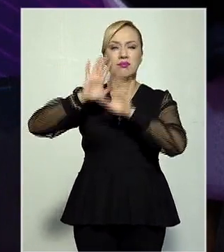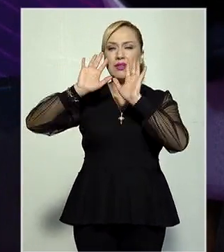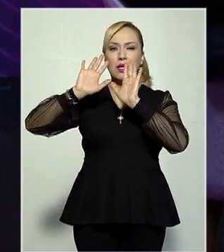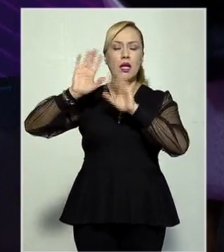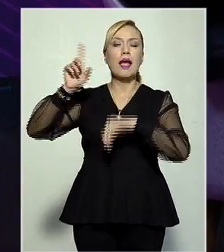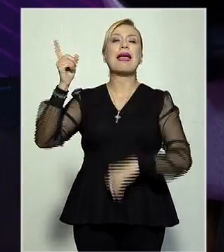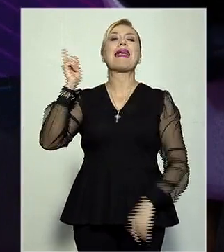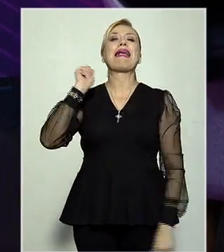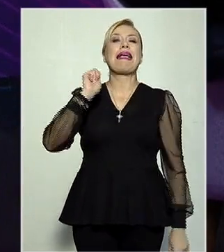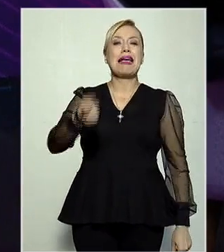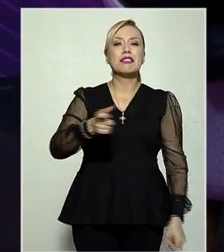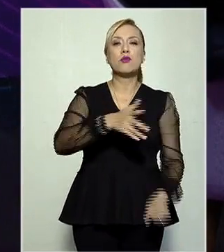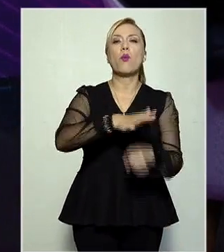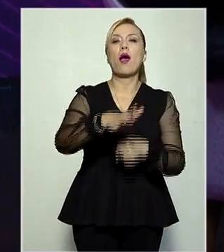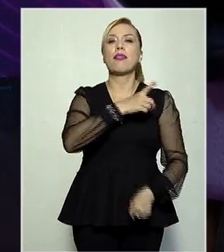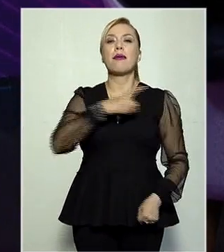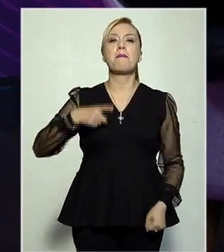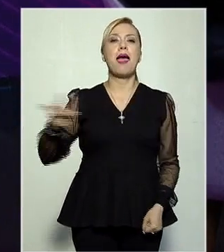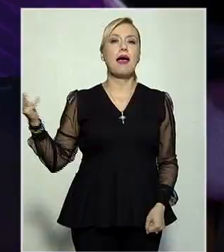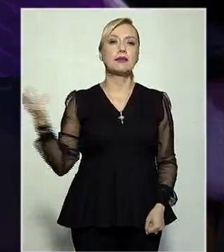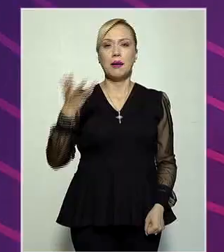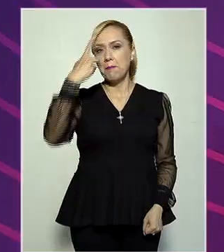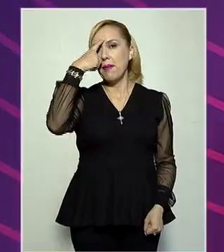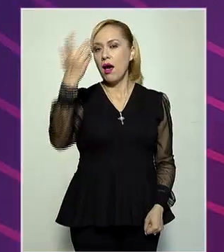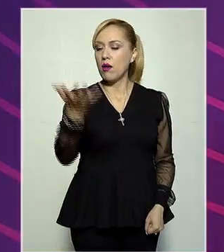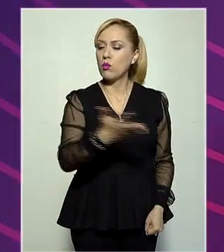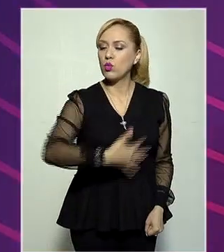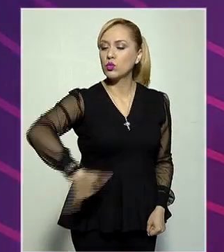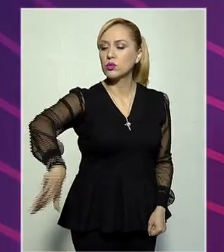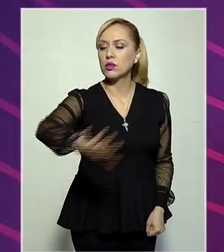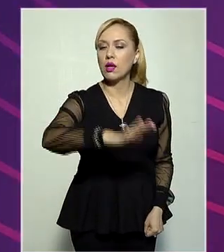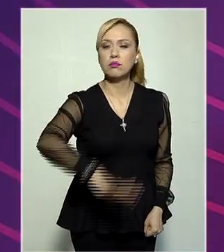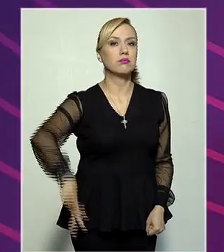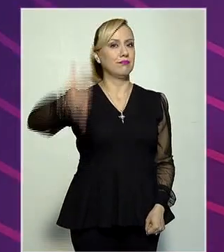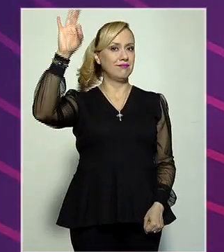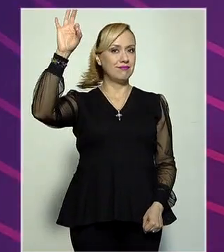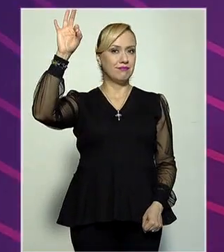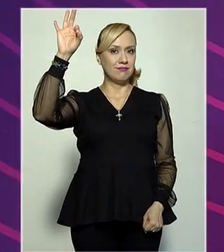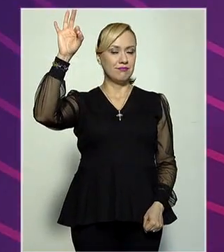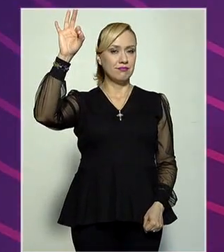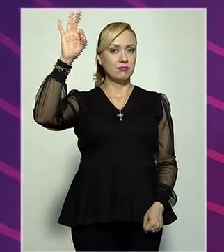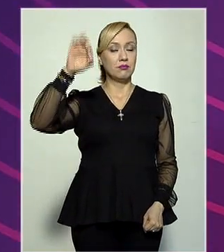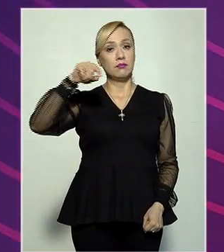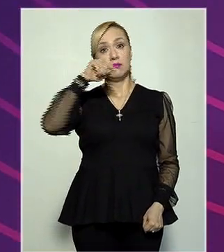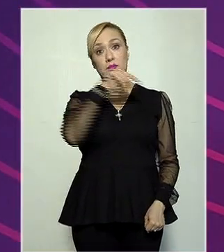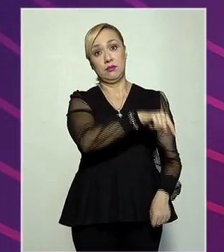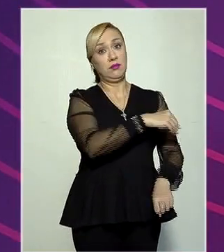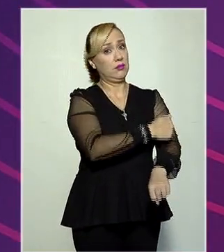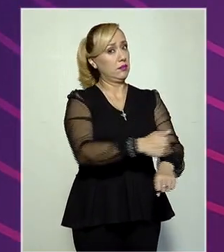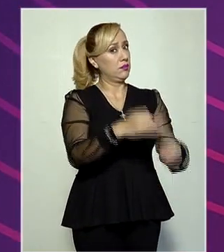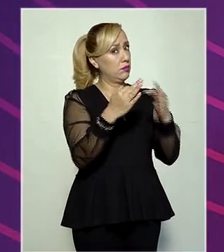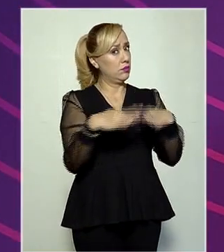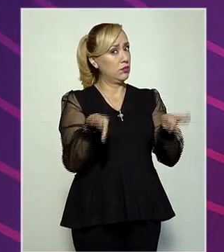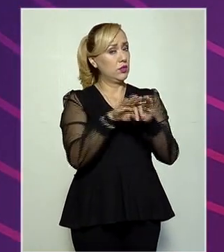debe hacer para buscar a una persona, ¿no? Claro. Y hacía mucho énfasis en este tema de las familias porque